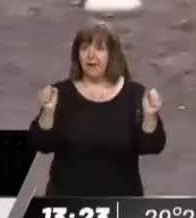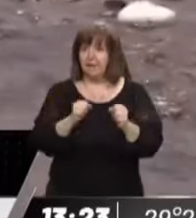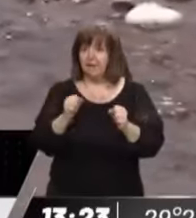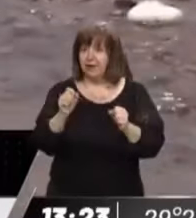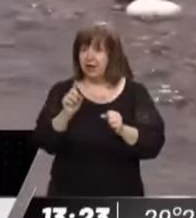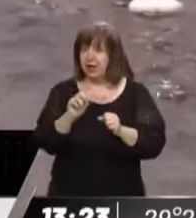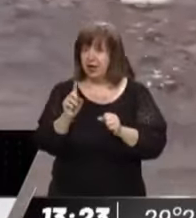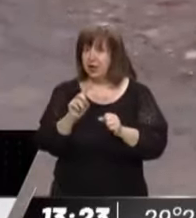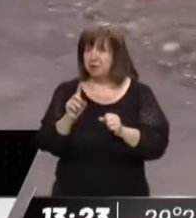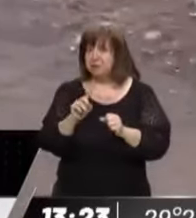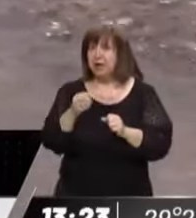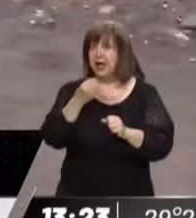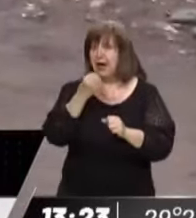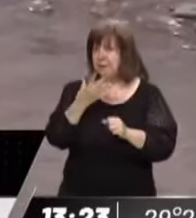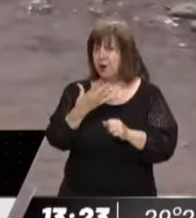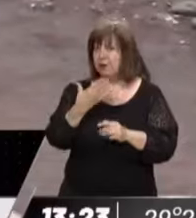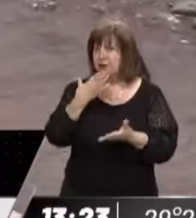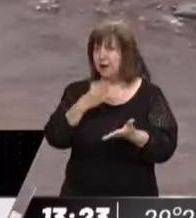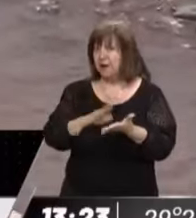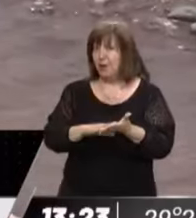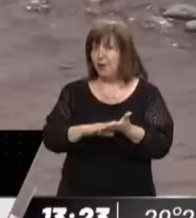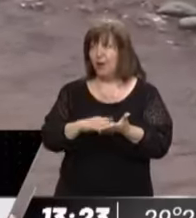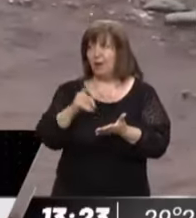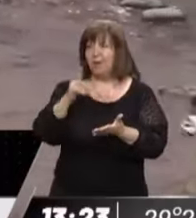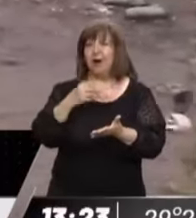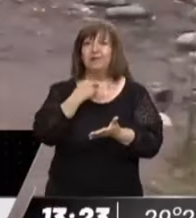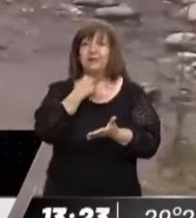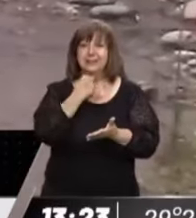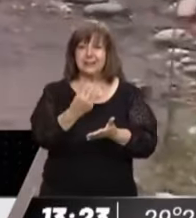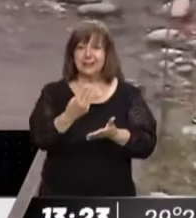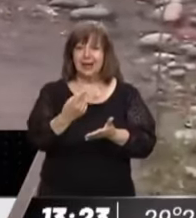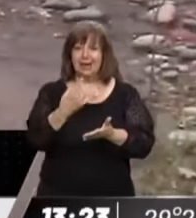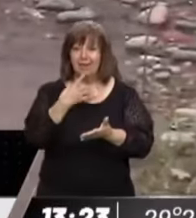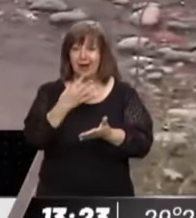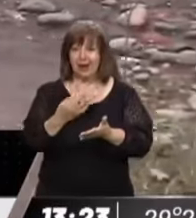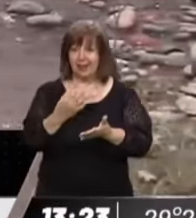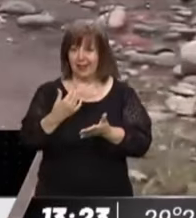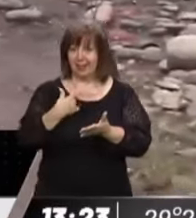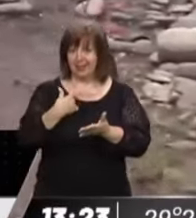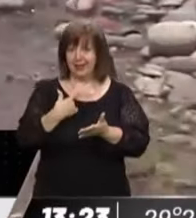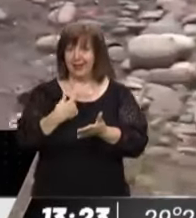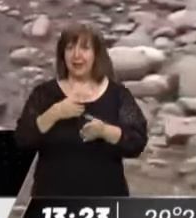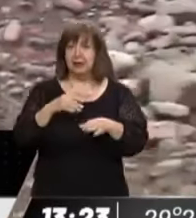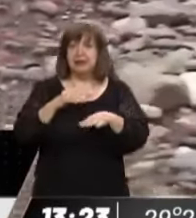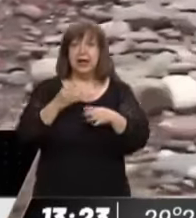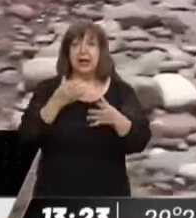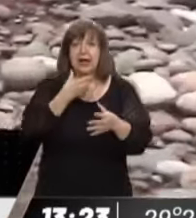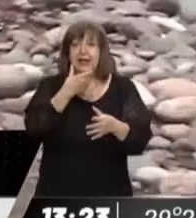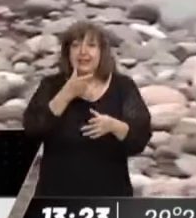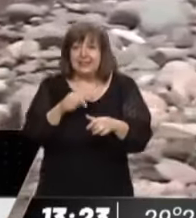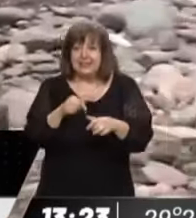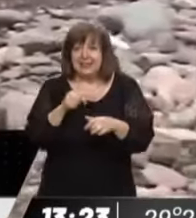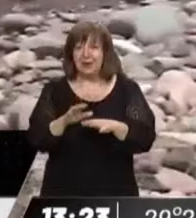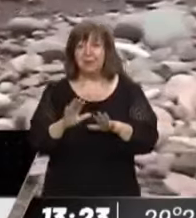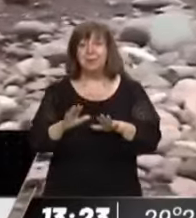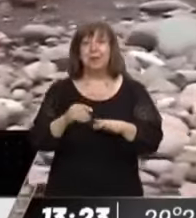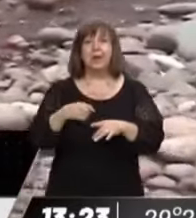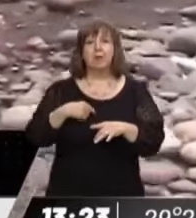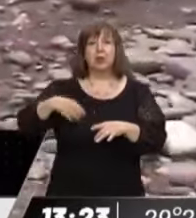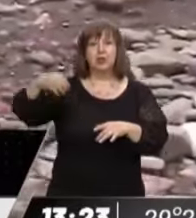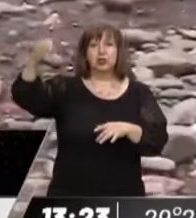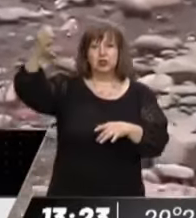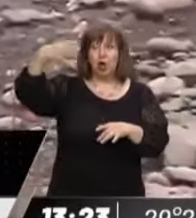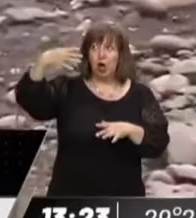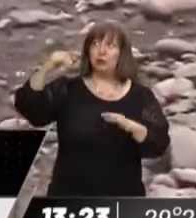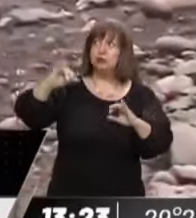agua está hermosa voy a caminar despacio porque me caigo acá y va a ser un blooper demasiado lindo bueno sale el sol y